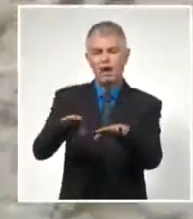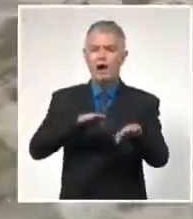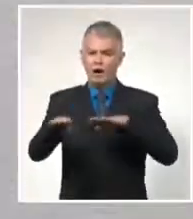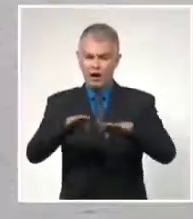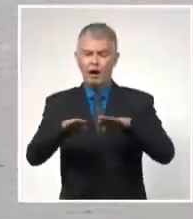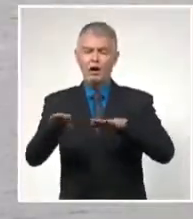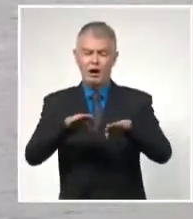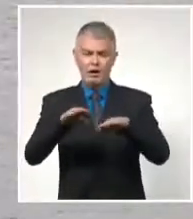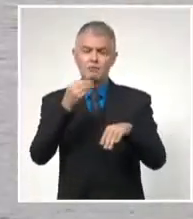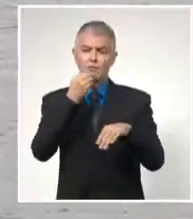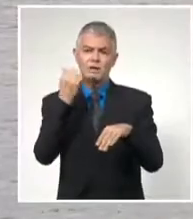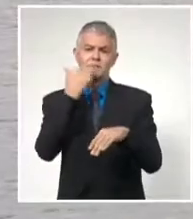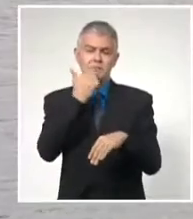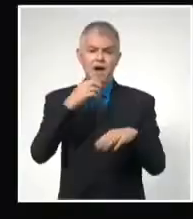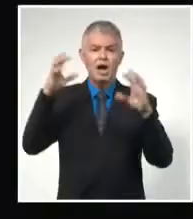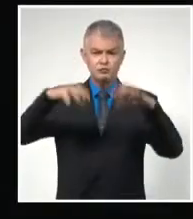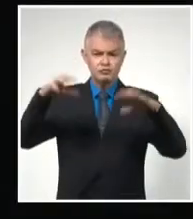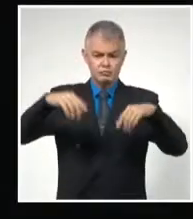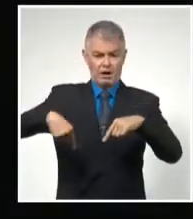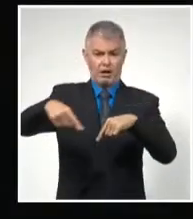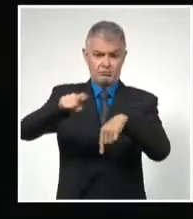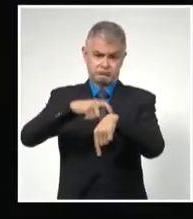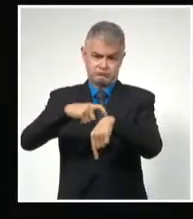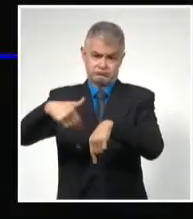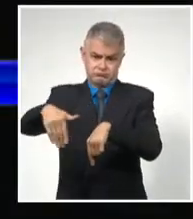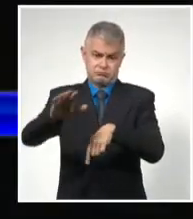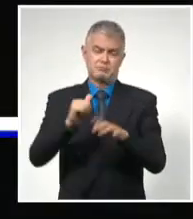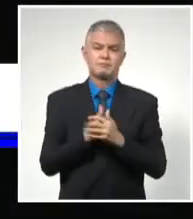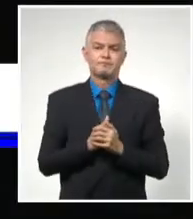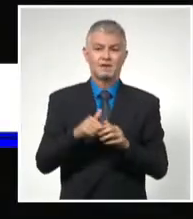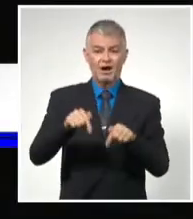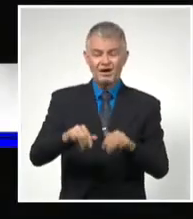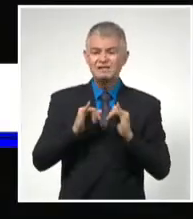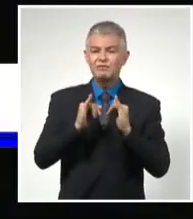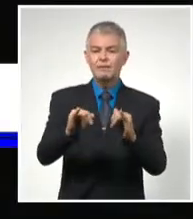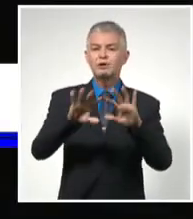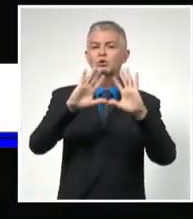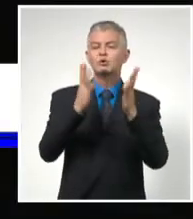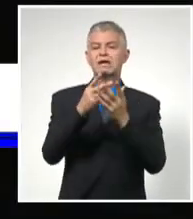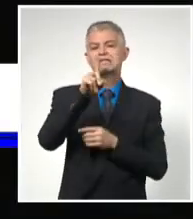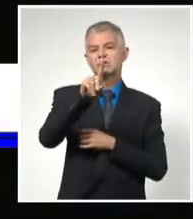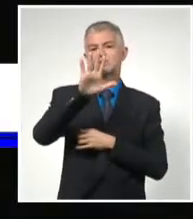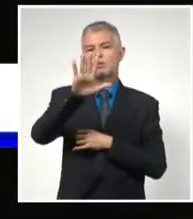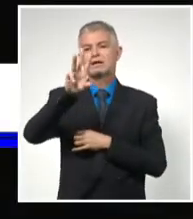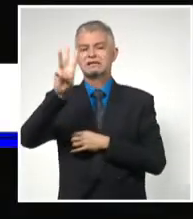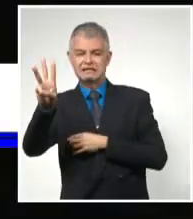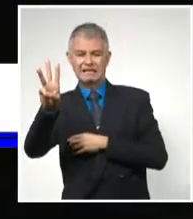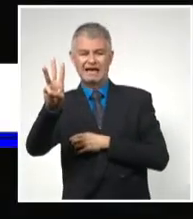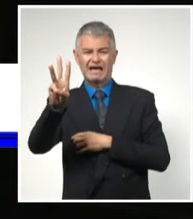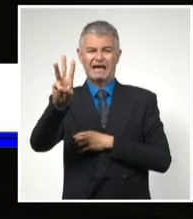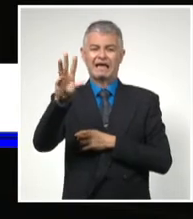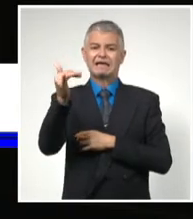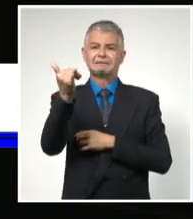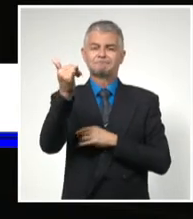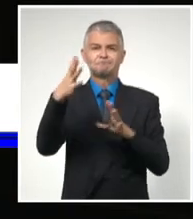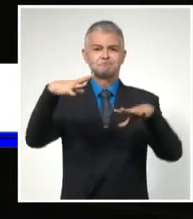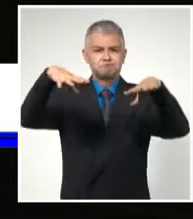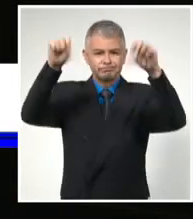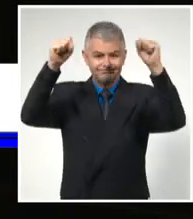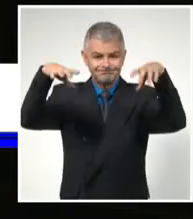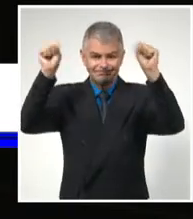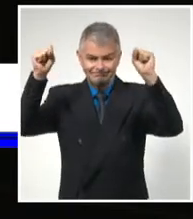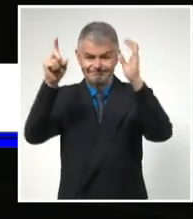de lluvia previstos en las próximas horas. En estos momentos se reporta un total de 153 interrupciones eléctricas en todos los municipios